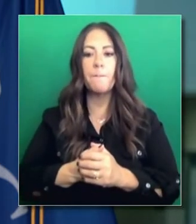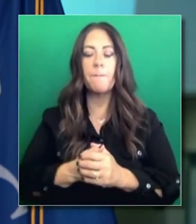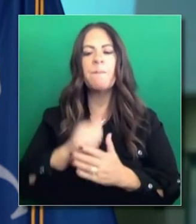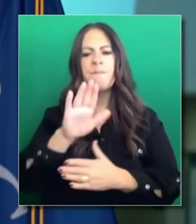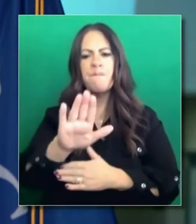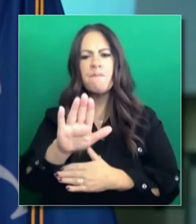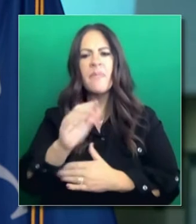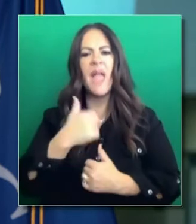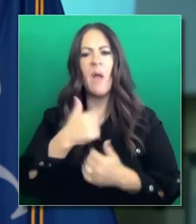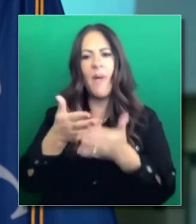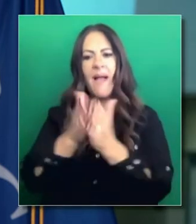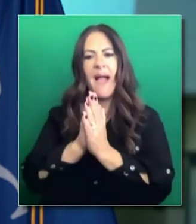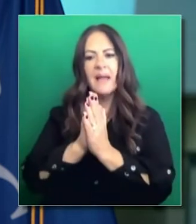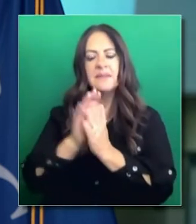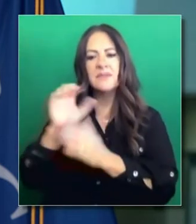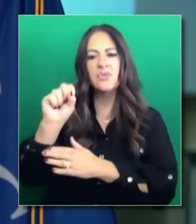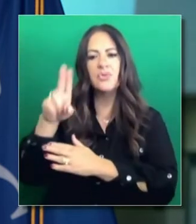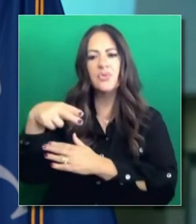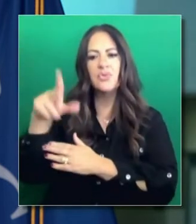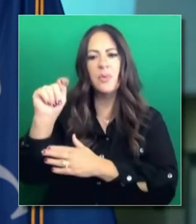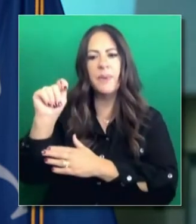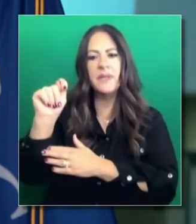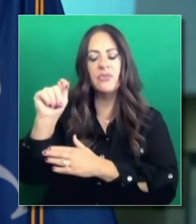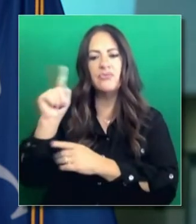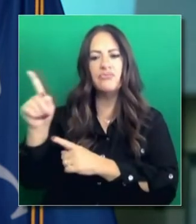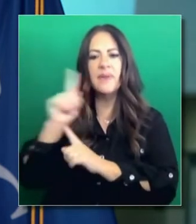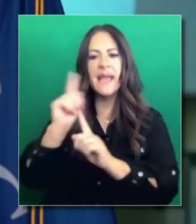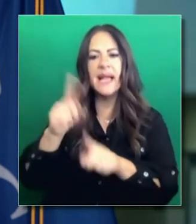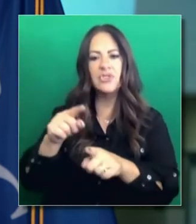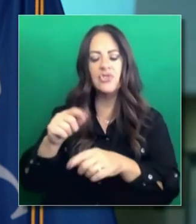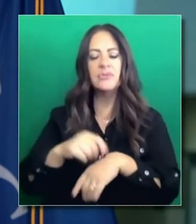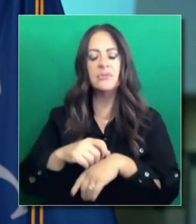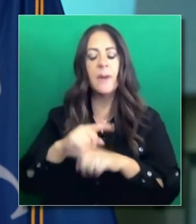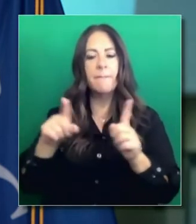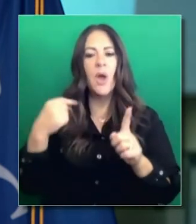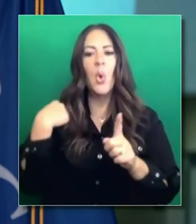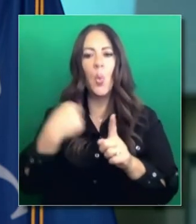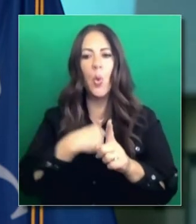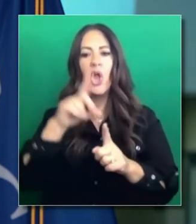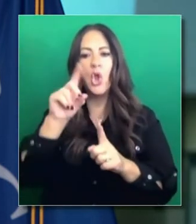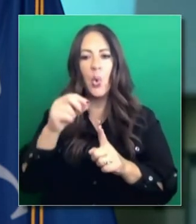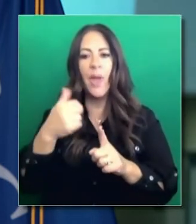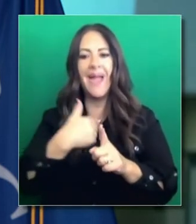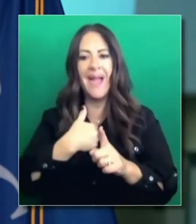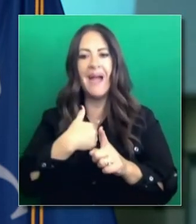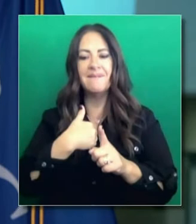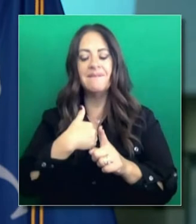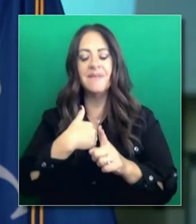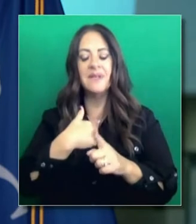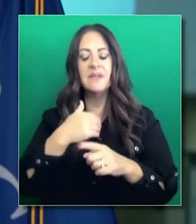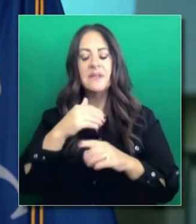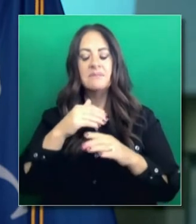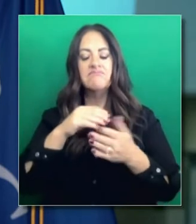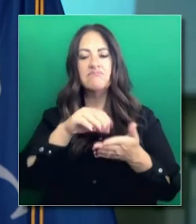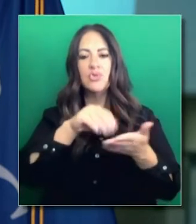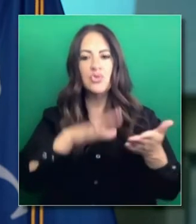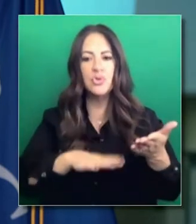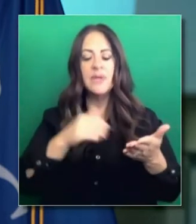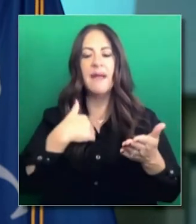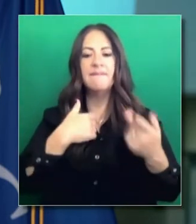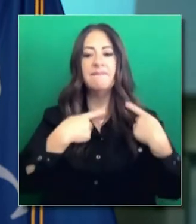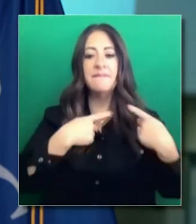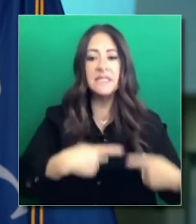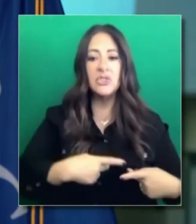al superintendente Linda, tal vez pueda usted hablar de esto. Tenemos grupos de personas que tienen discapacidades mentales